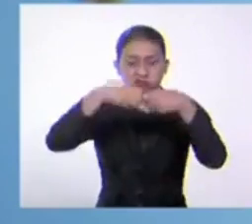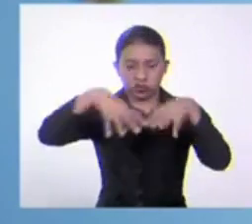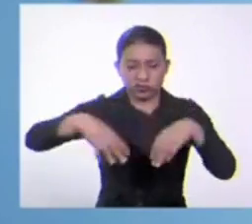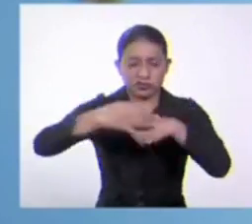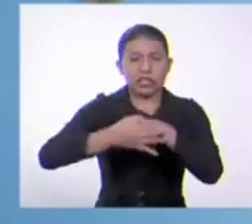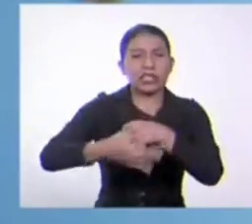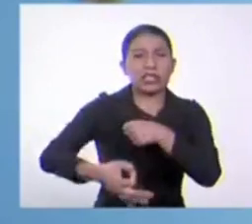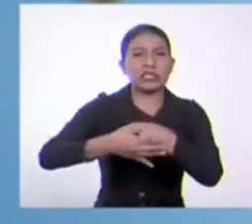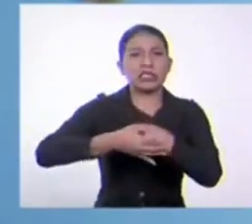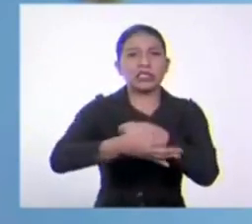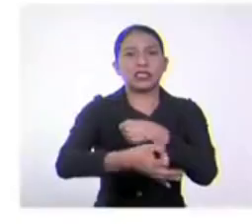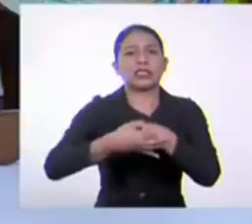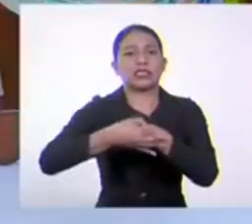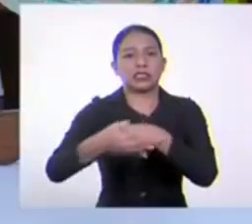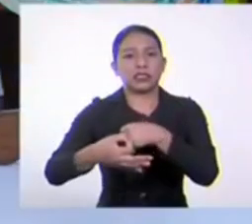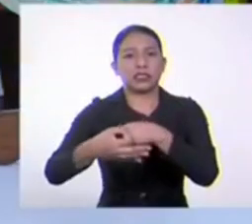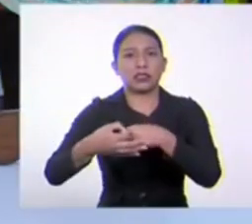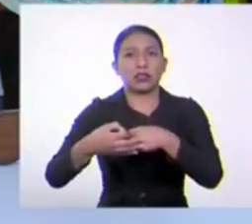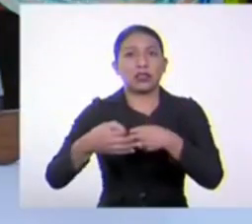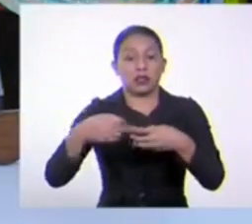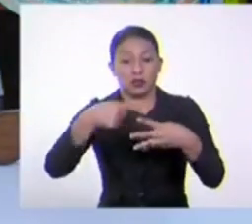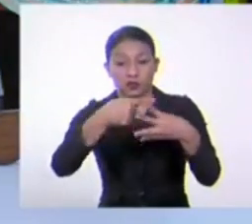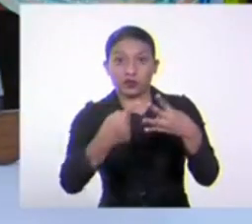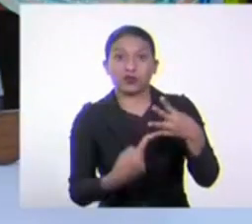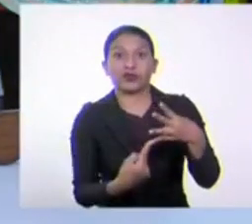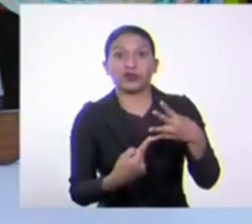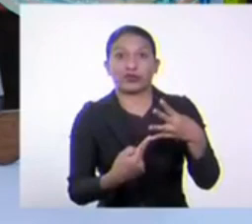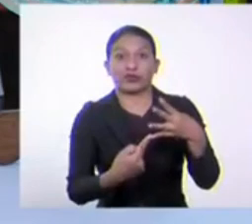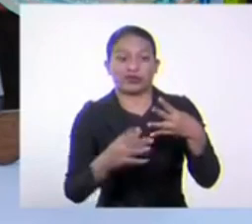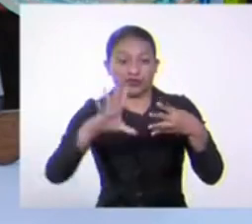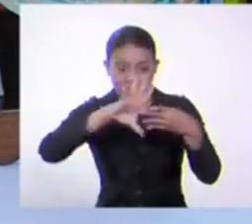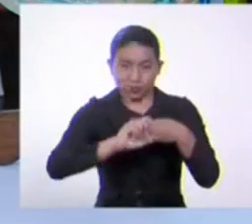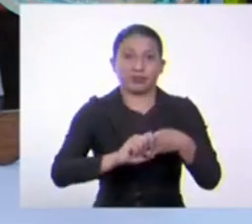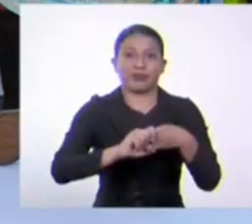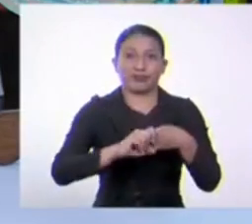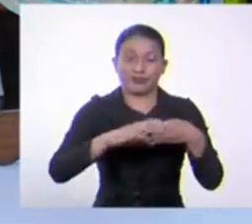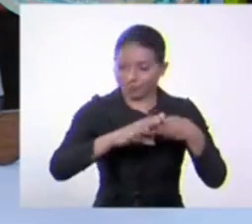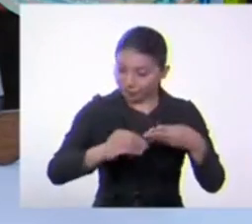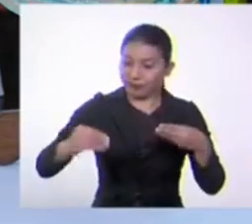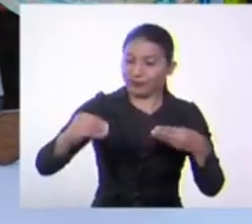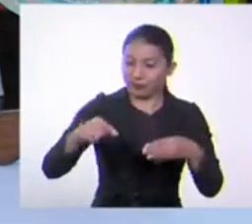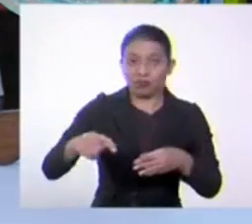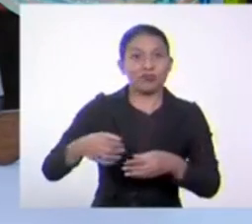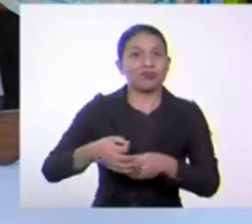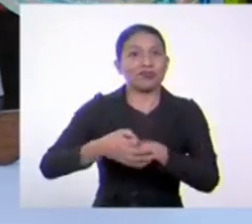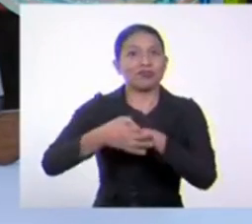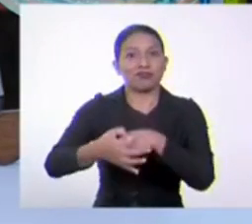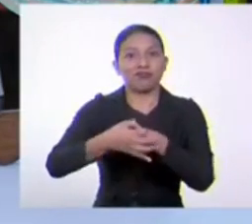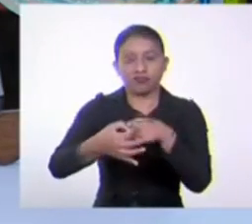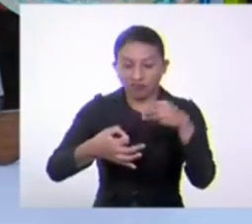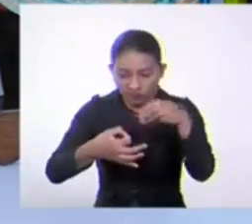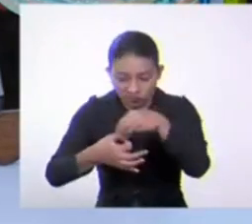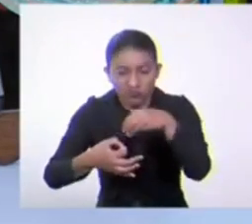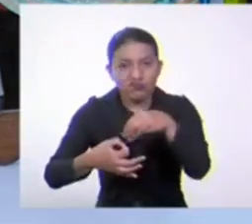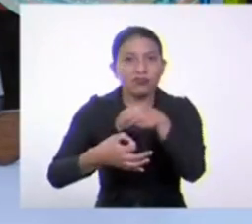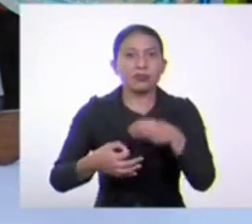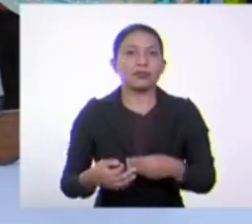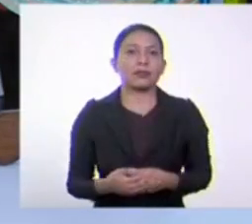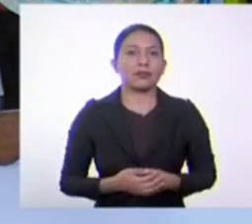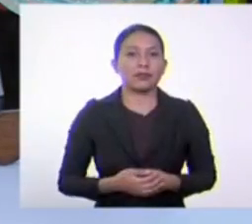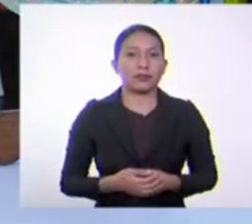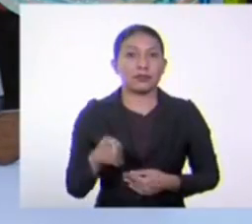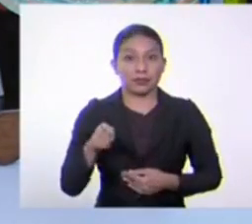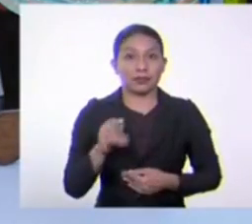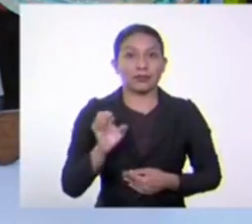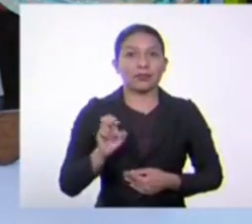están formadas por estas 4 macromoléculas que ya mencionamos. Este es el caso de la célula